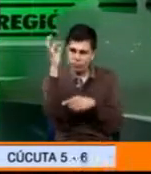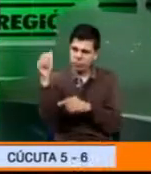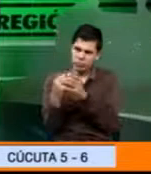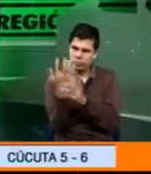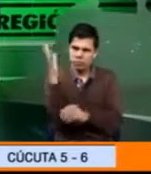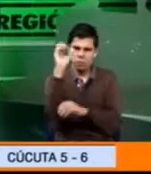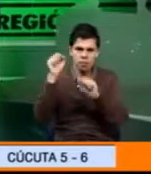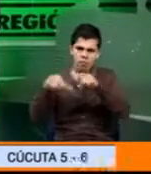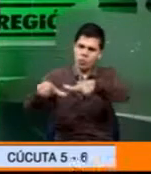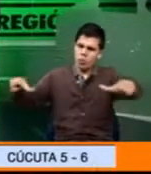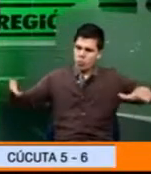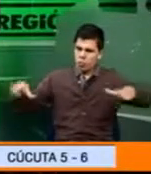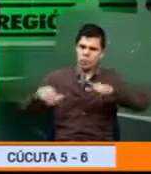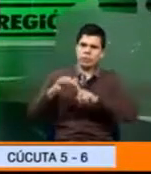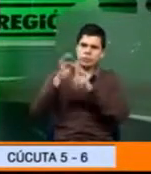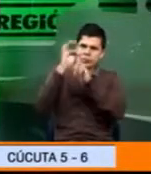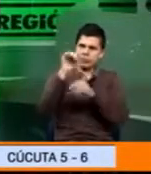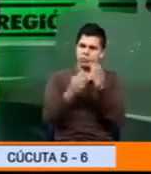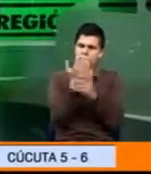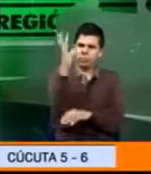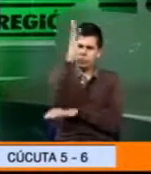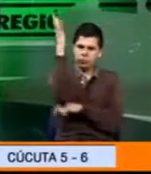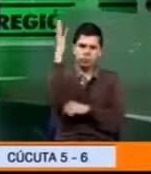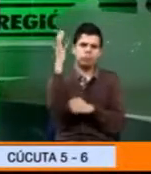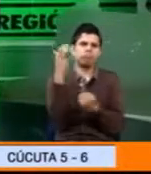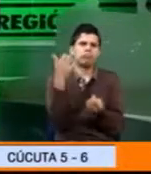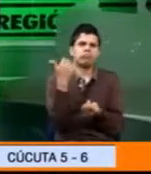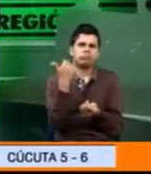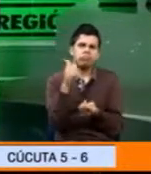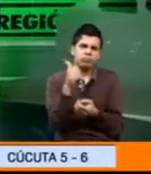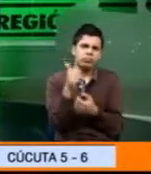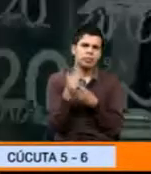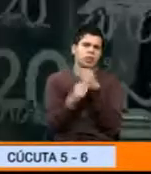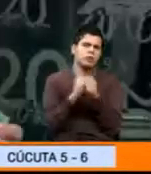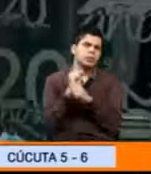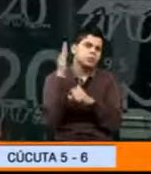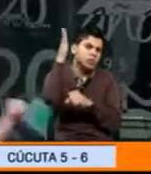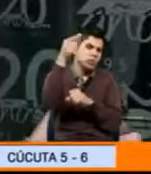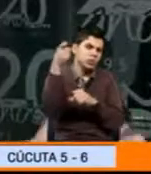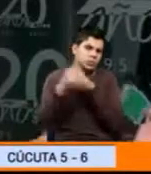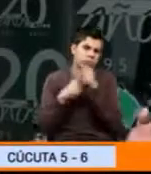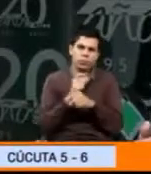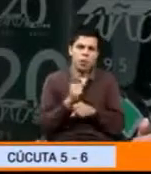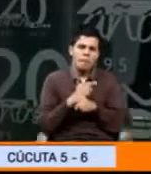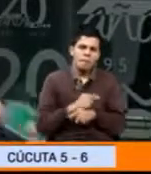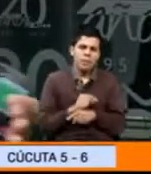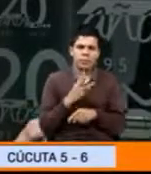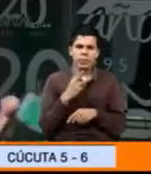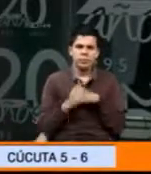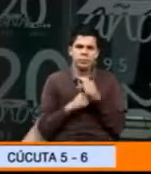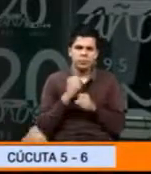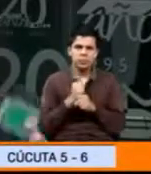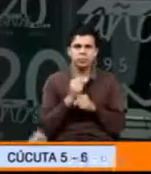zonas especiales para sembrar, para que en términos no de 10, 20, 50 ni 100 años, sino en 3, 4, 5 y 8,